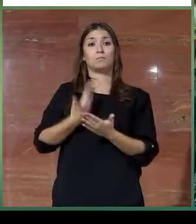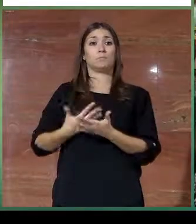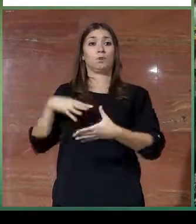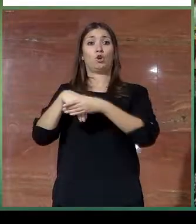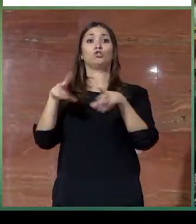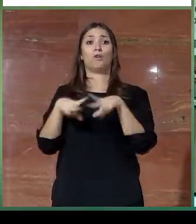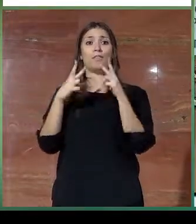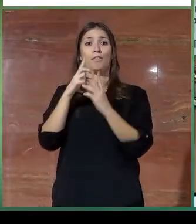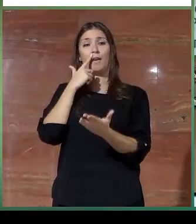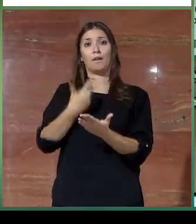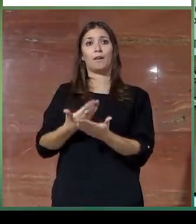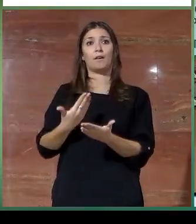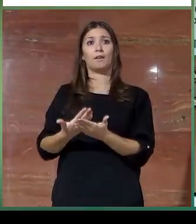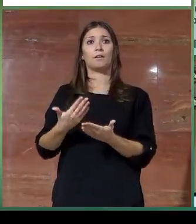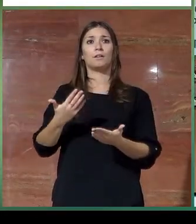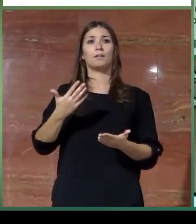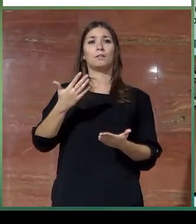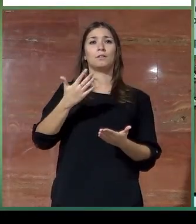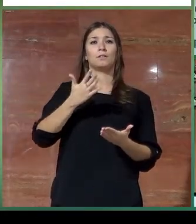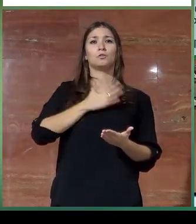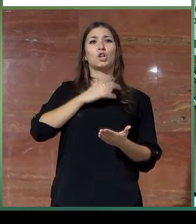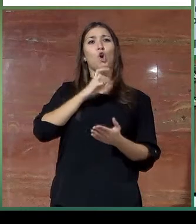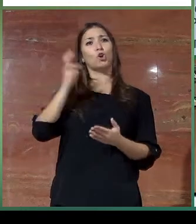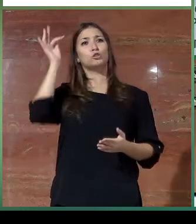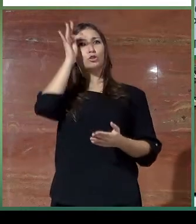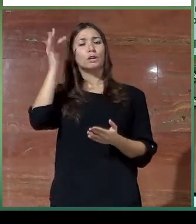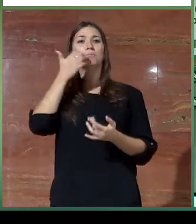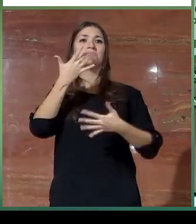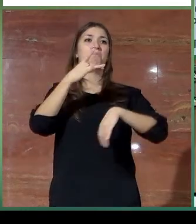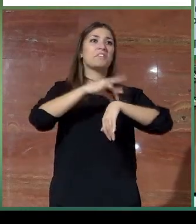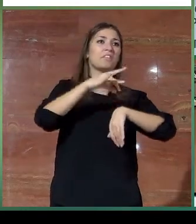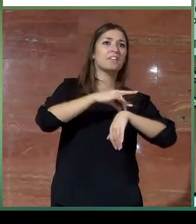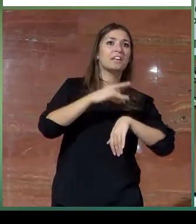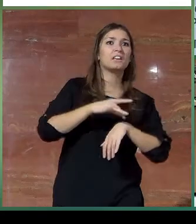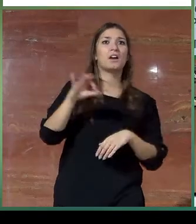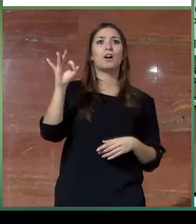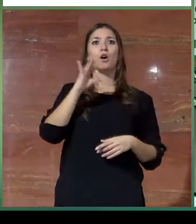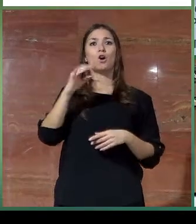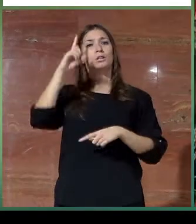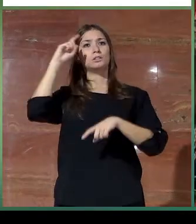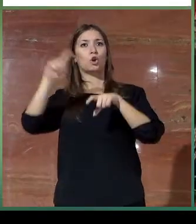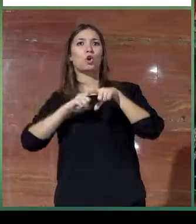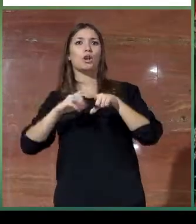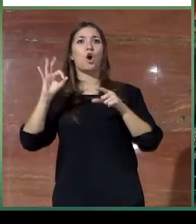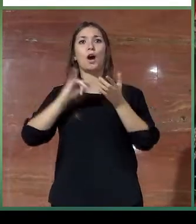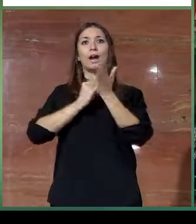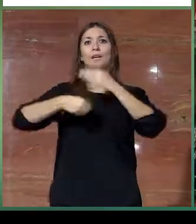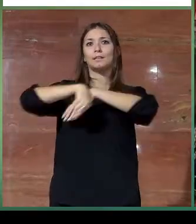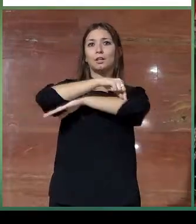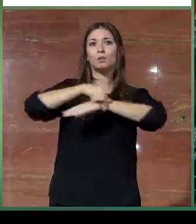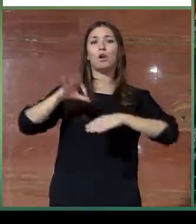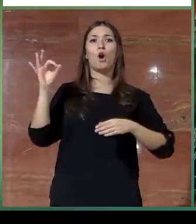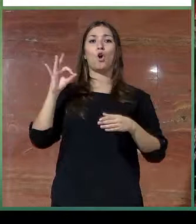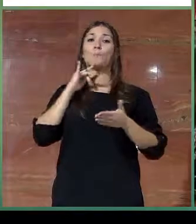y no quiero excluir tampoco a otras doctrinas como la medicina, la psicología, la arquitectura, a